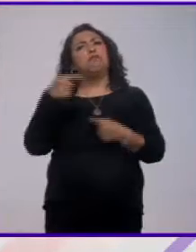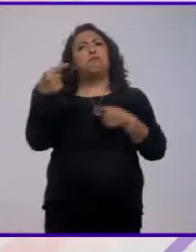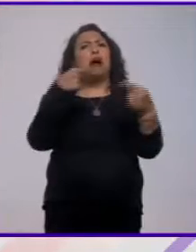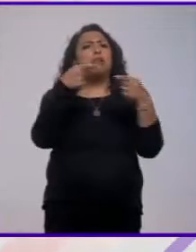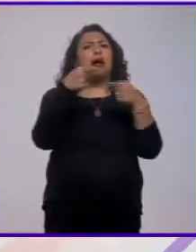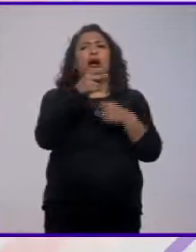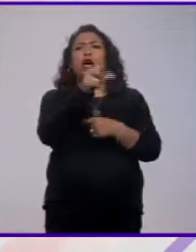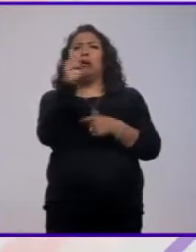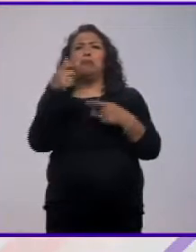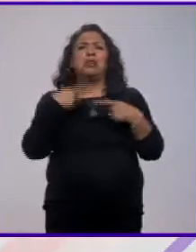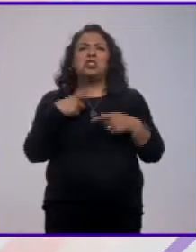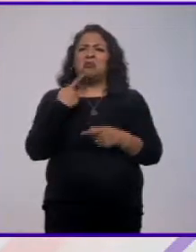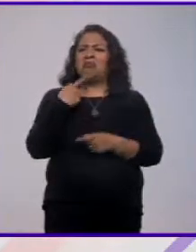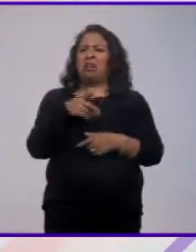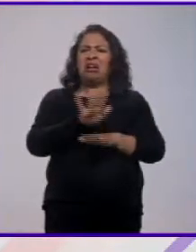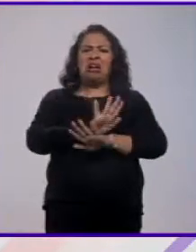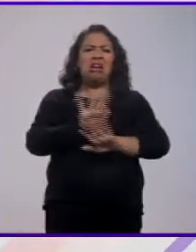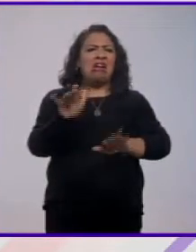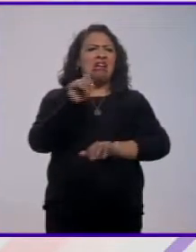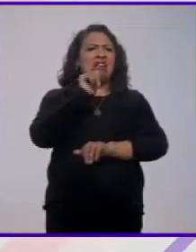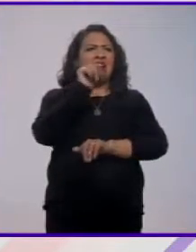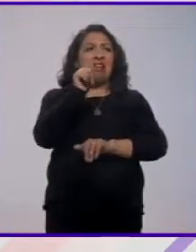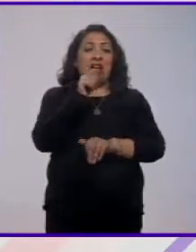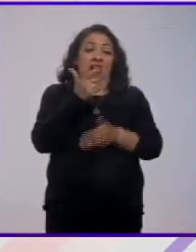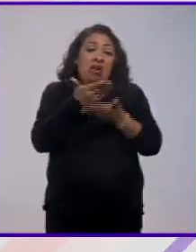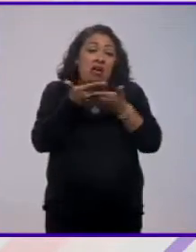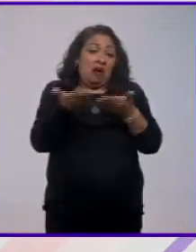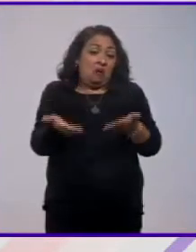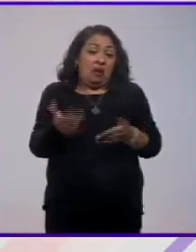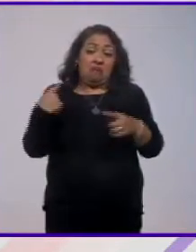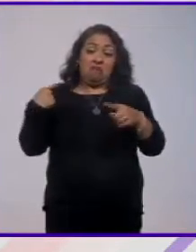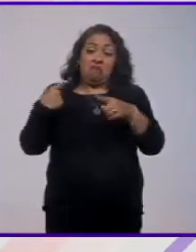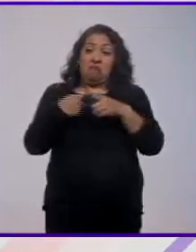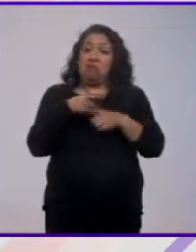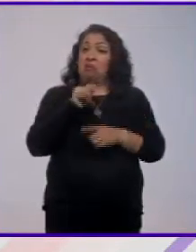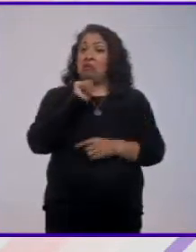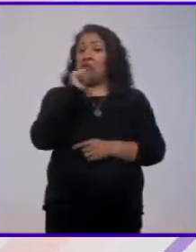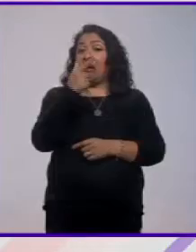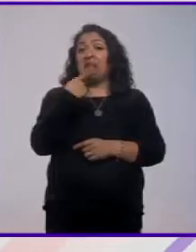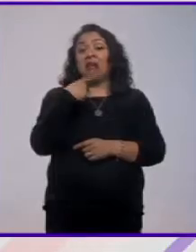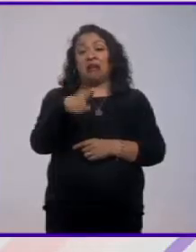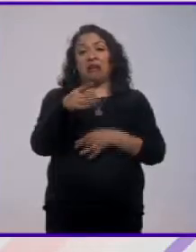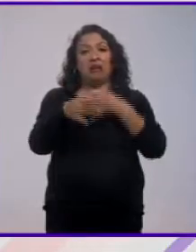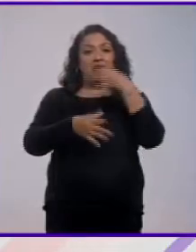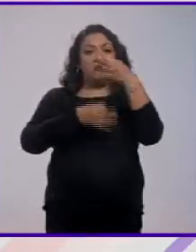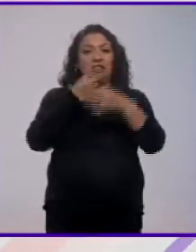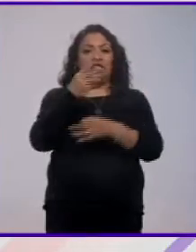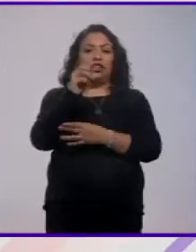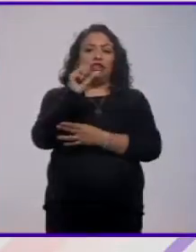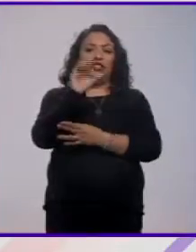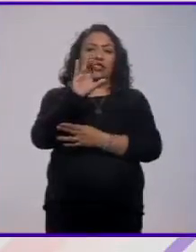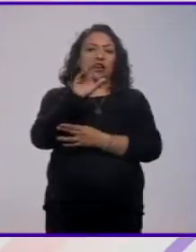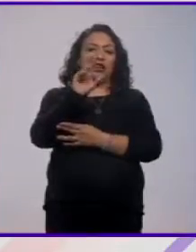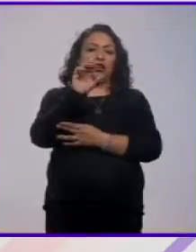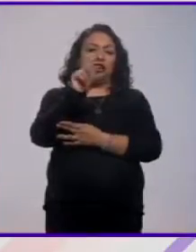Ningún cliente, no hubo queja de ninguna persona, hasta ahorita. Noticias 22, Óscar